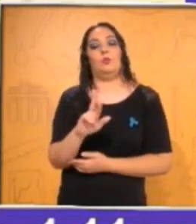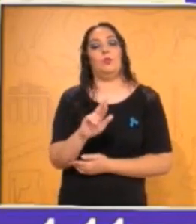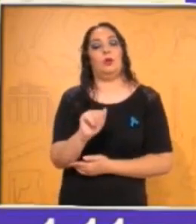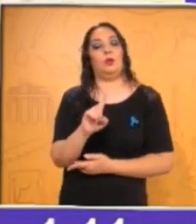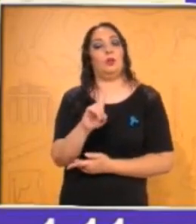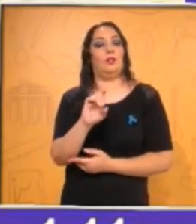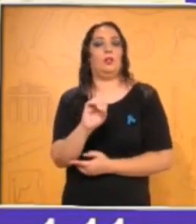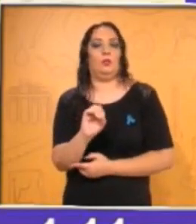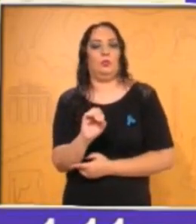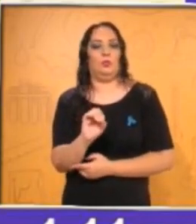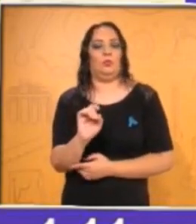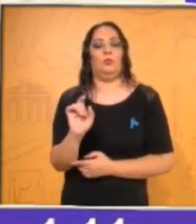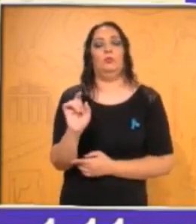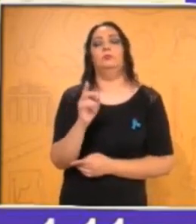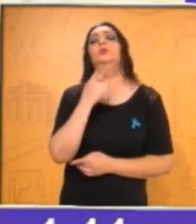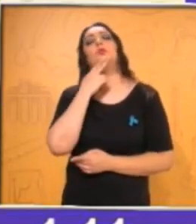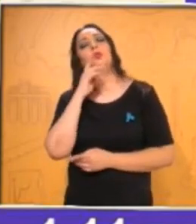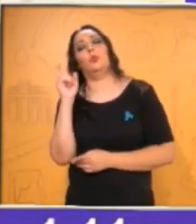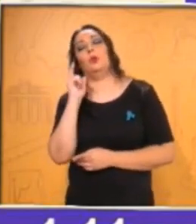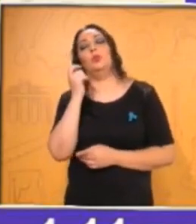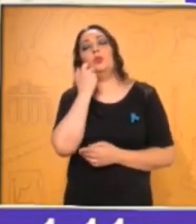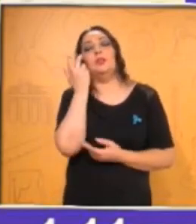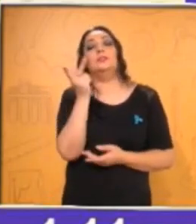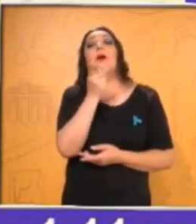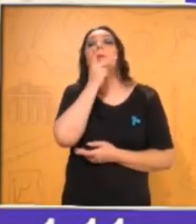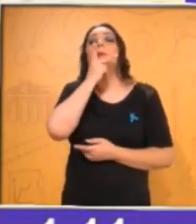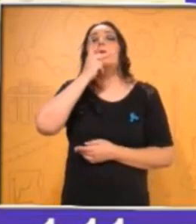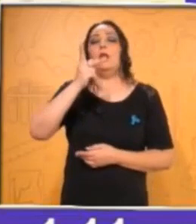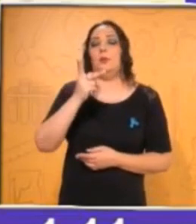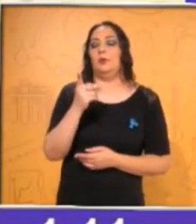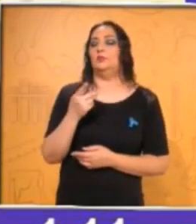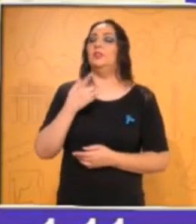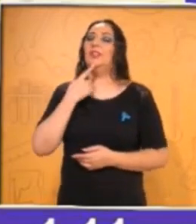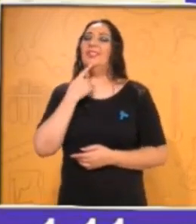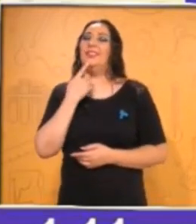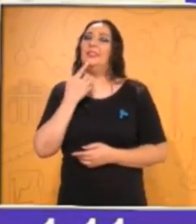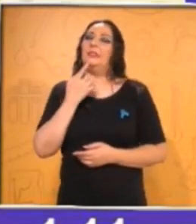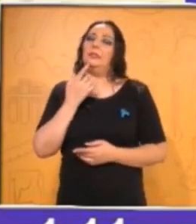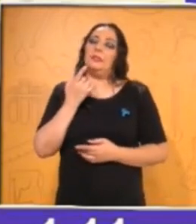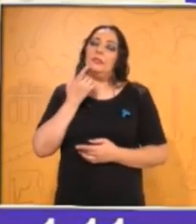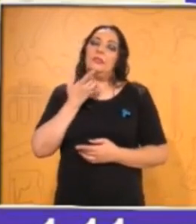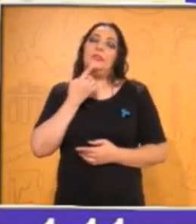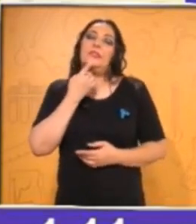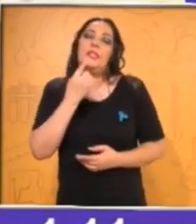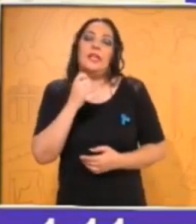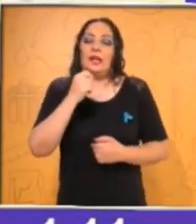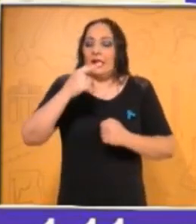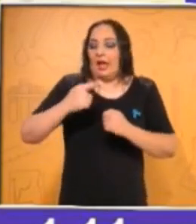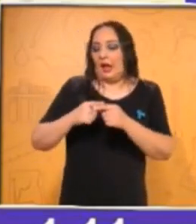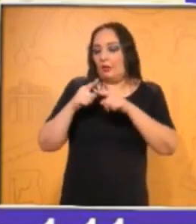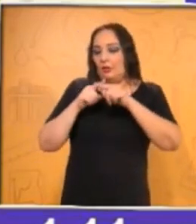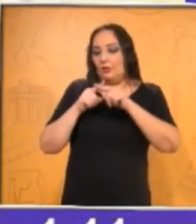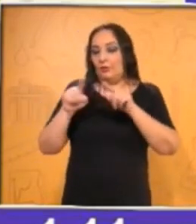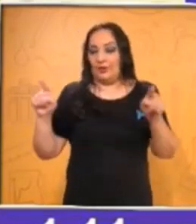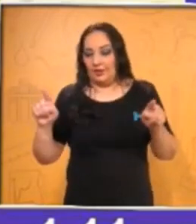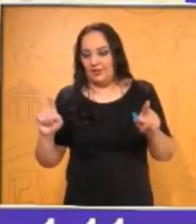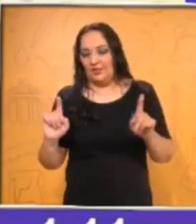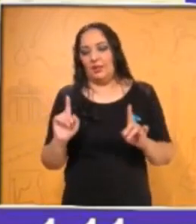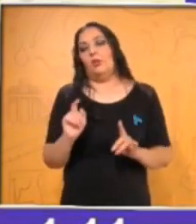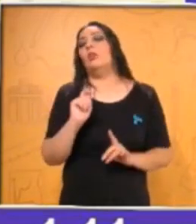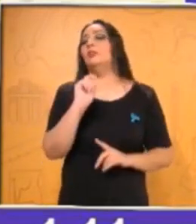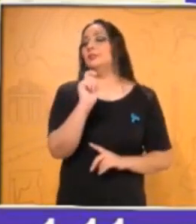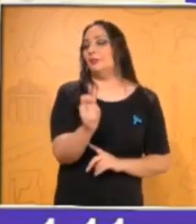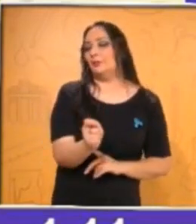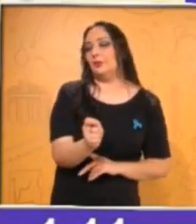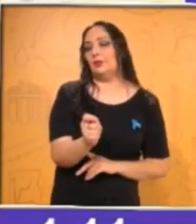busca intencionalmente que las palabras sugieran significados distintos a los que corresponde y con